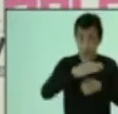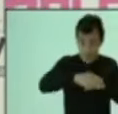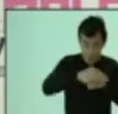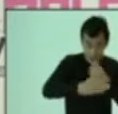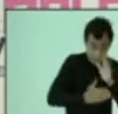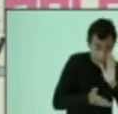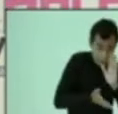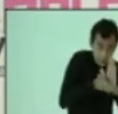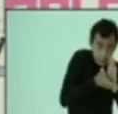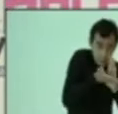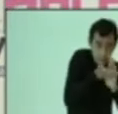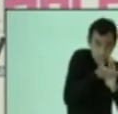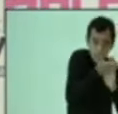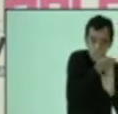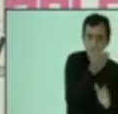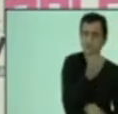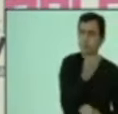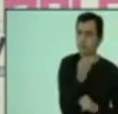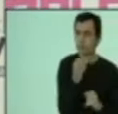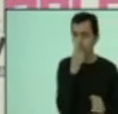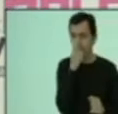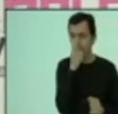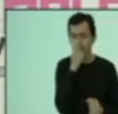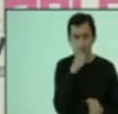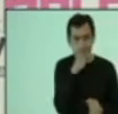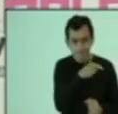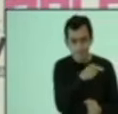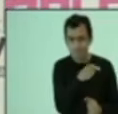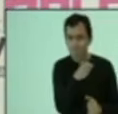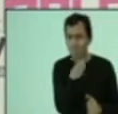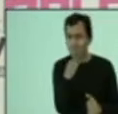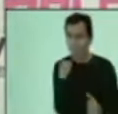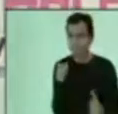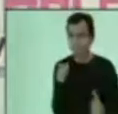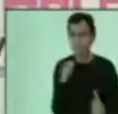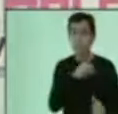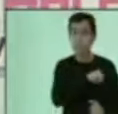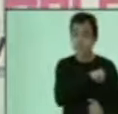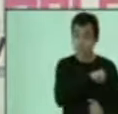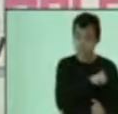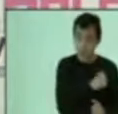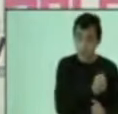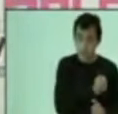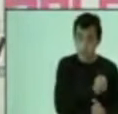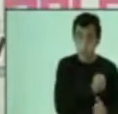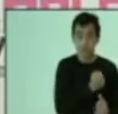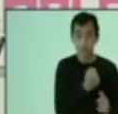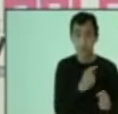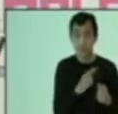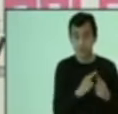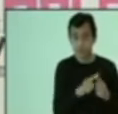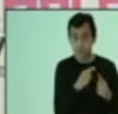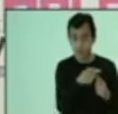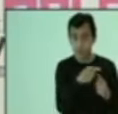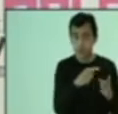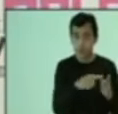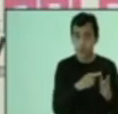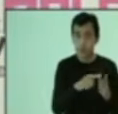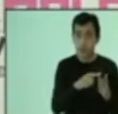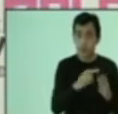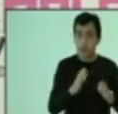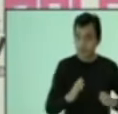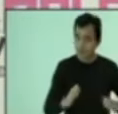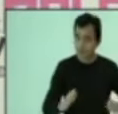cabo esta importante obra, se requiere y estaremos promulgando la creación del Centro de Atención a